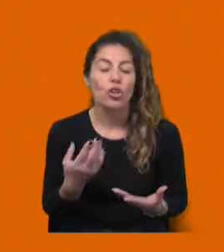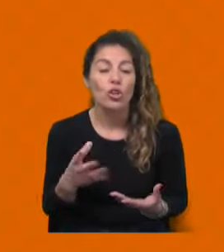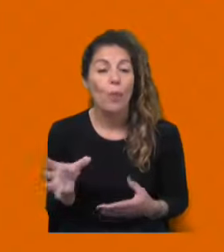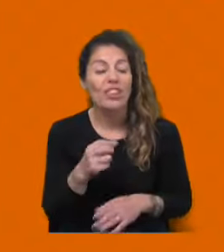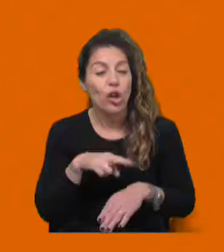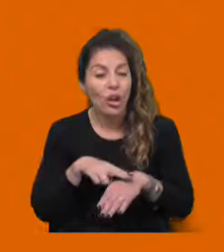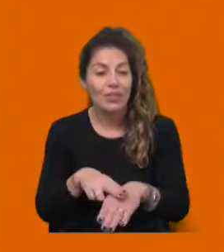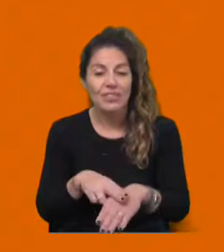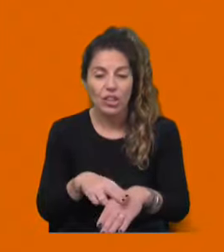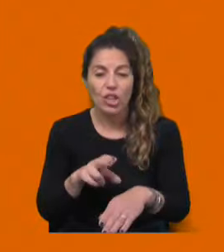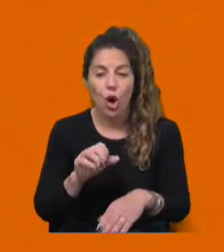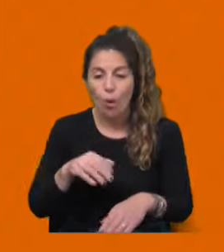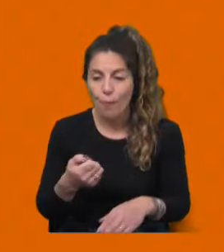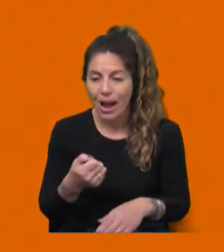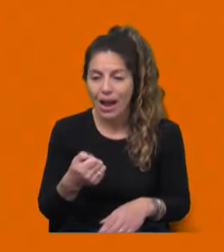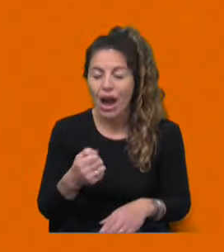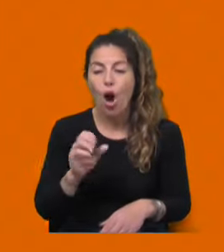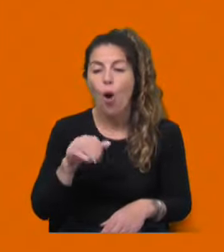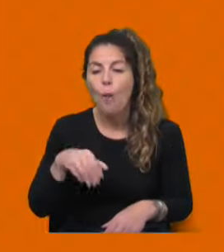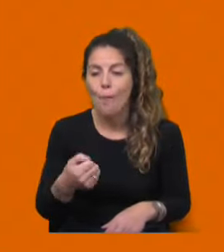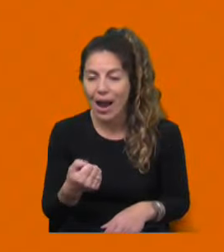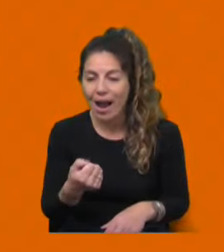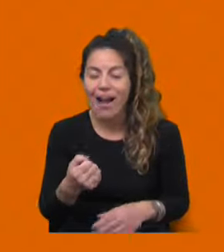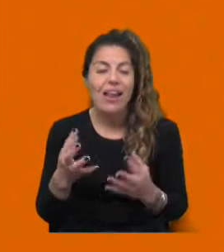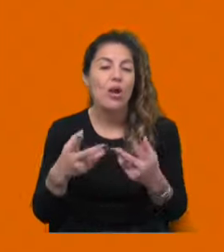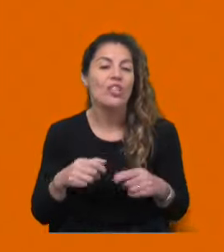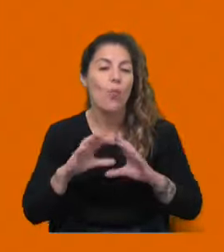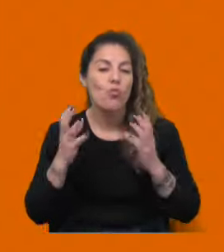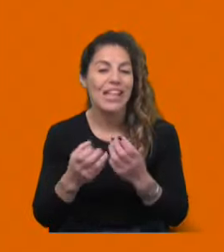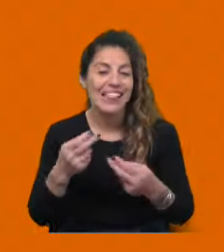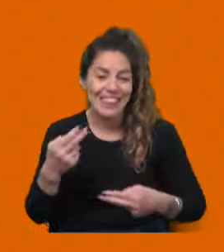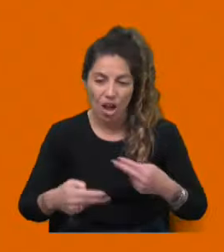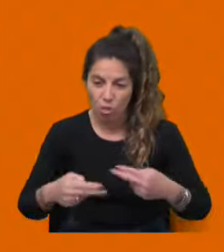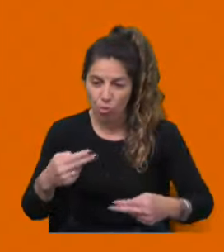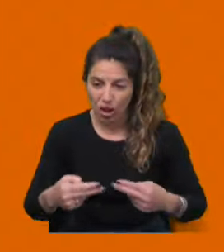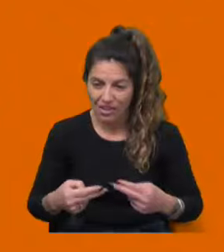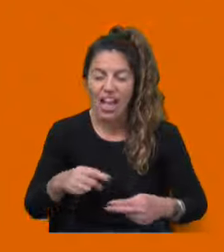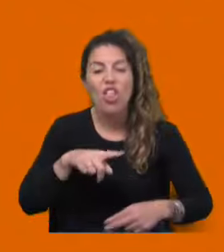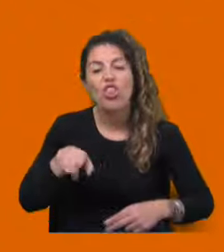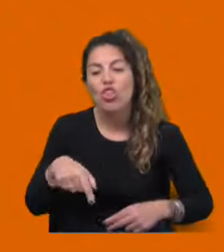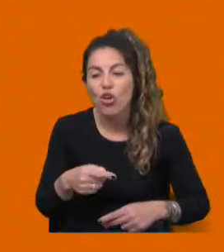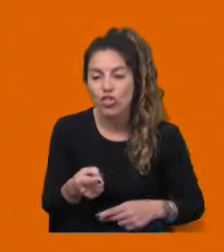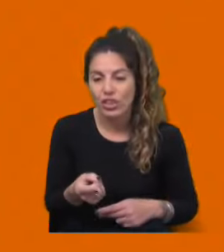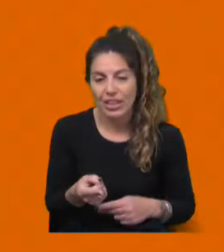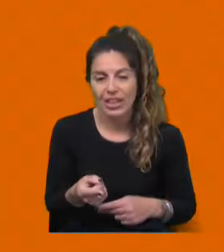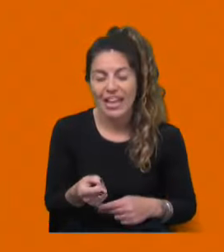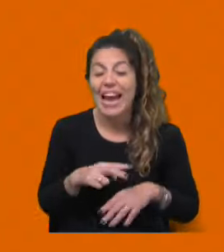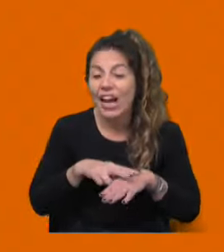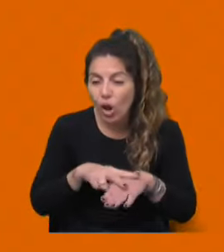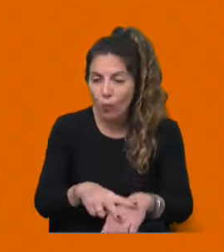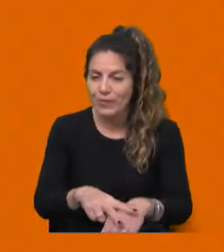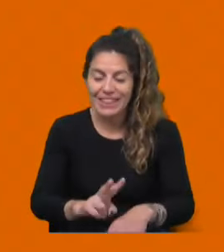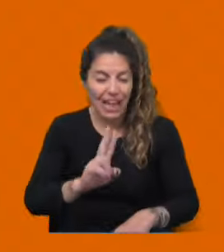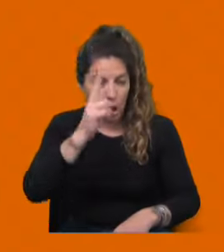recomendaciones de la OMA, para aquellos que no lo saben, la OMA es la Organización Mundial de Aduanas, en donde recomienda